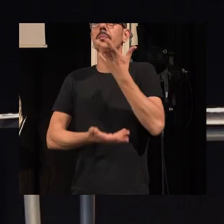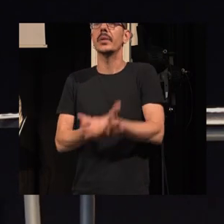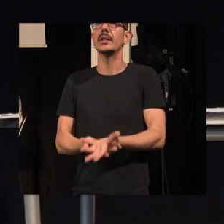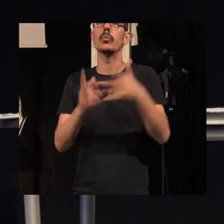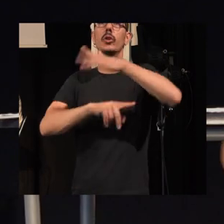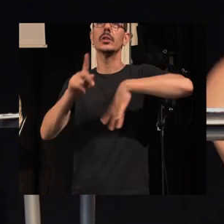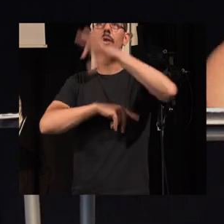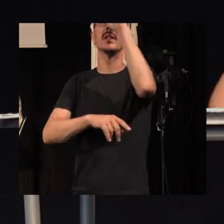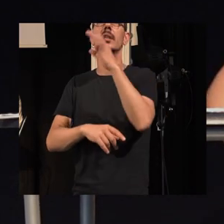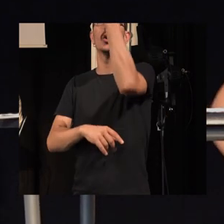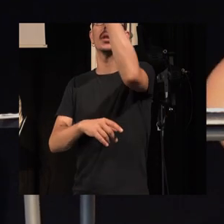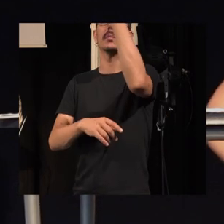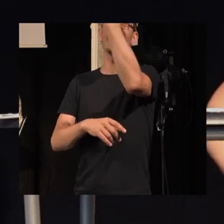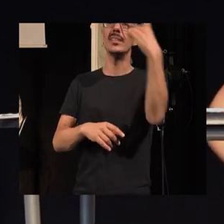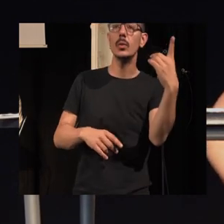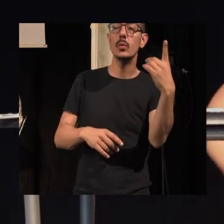una forma